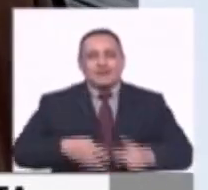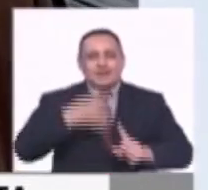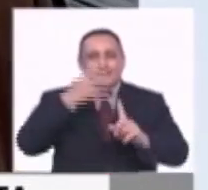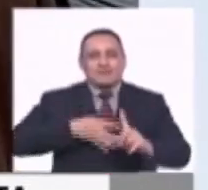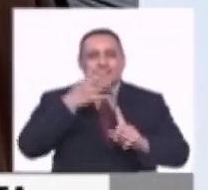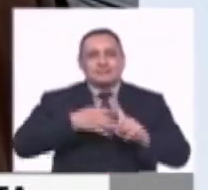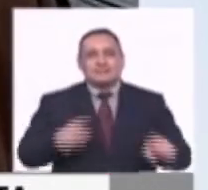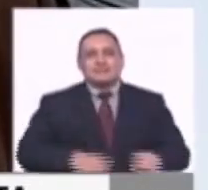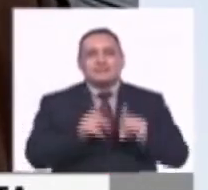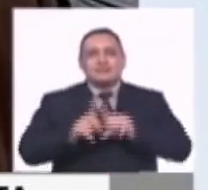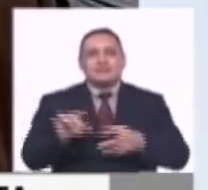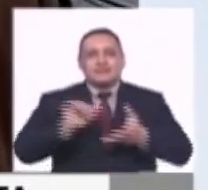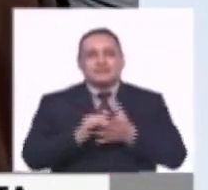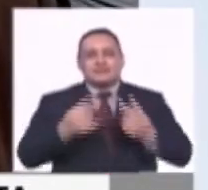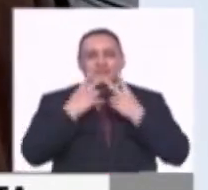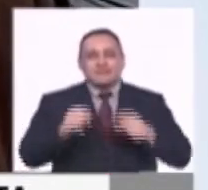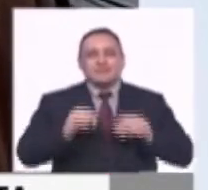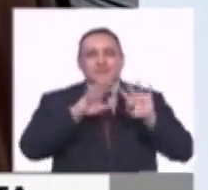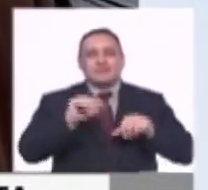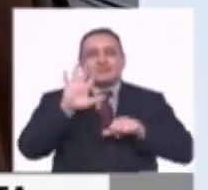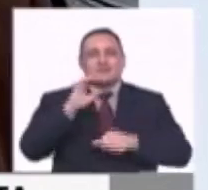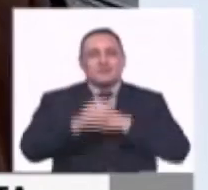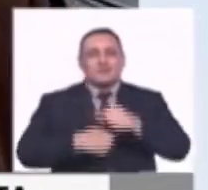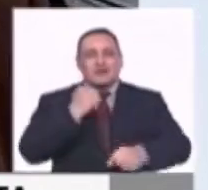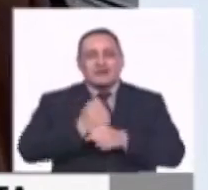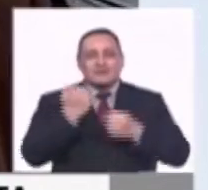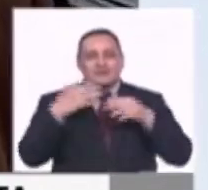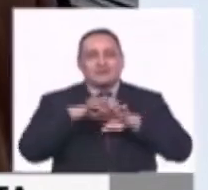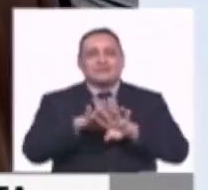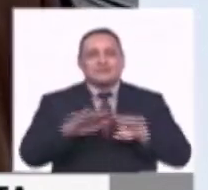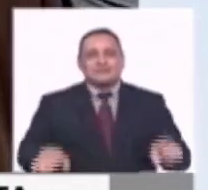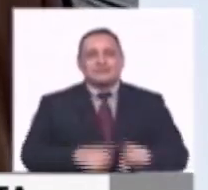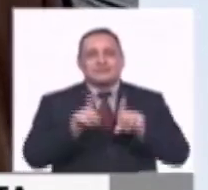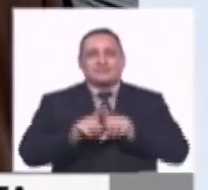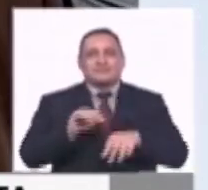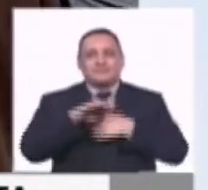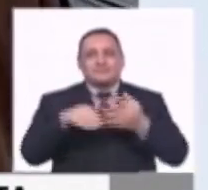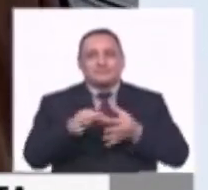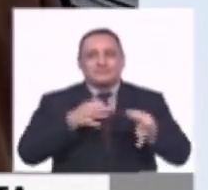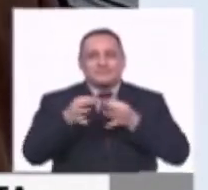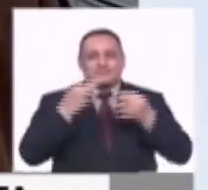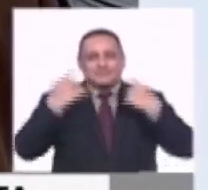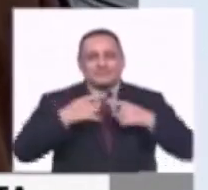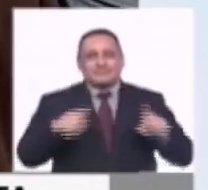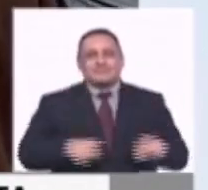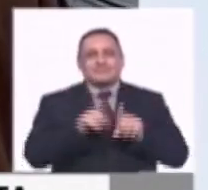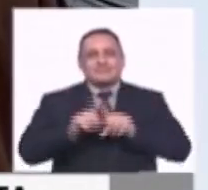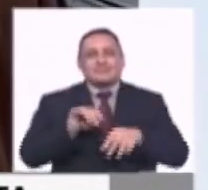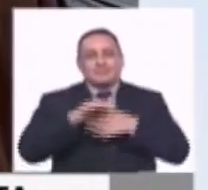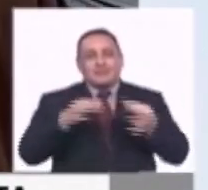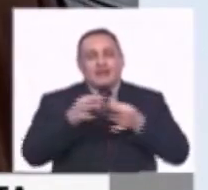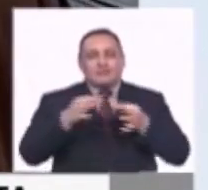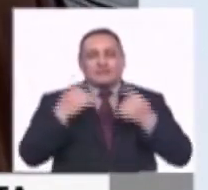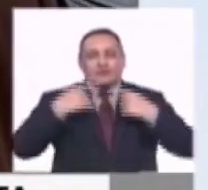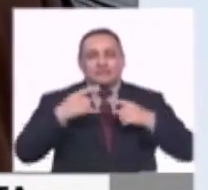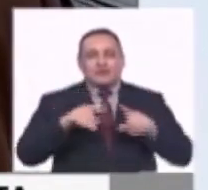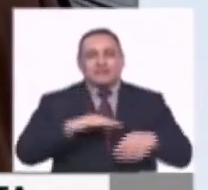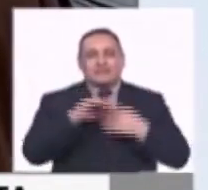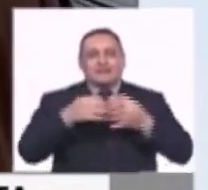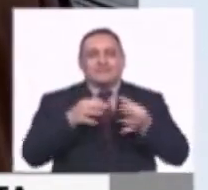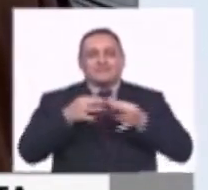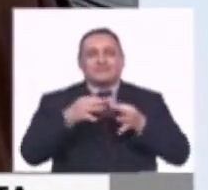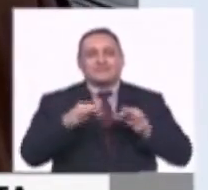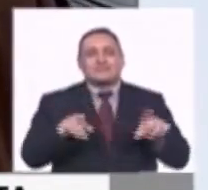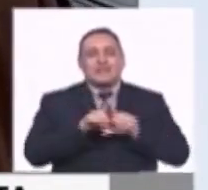de la celebración de los 95 años de reincorporación de esta heroica ciudad a la heredad nacional.